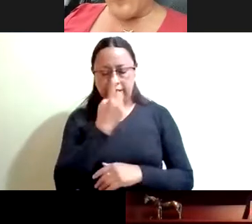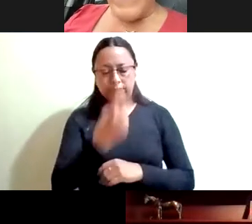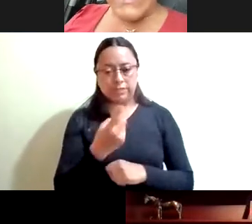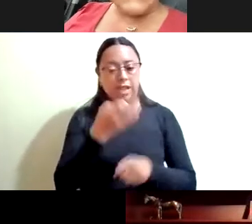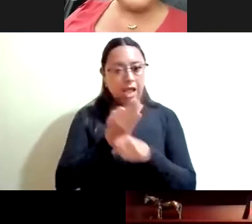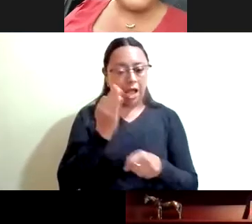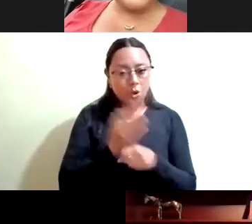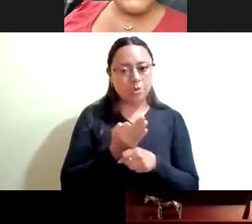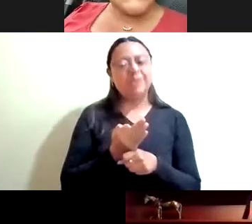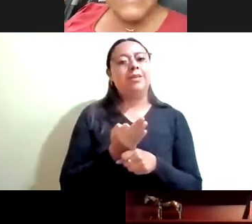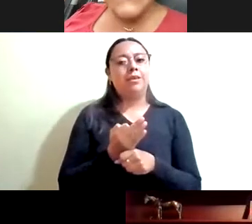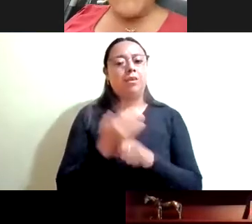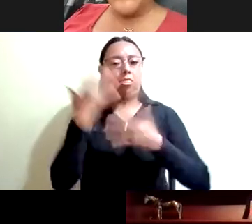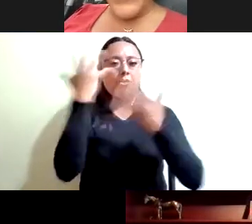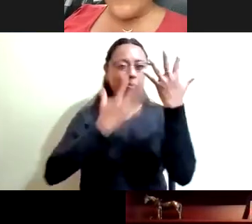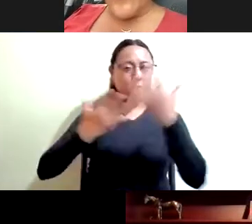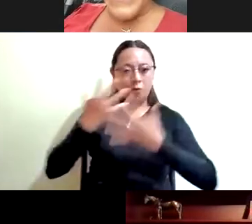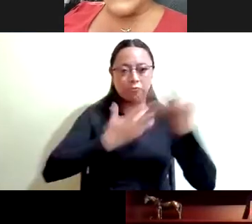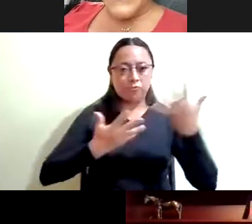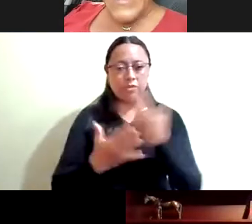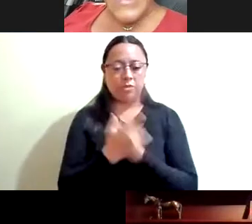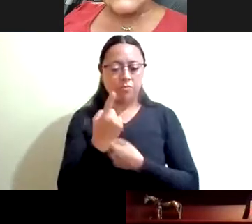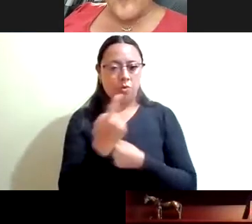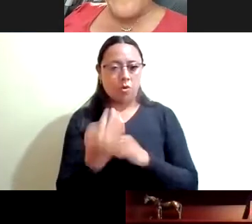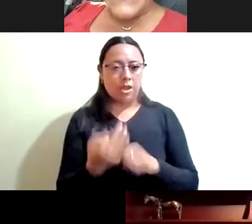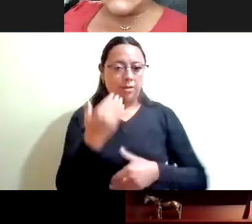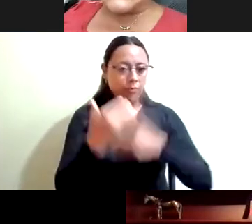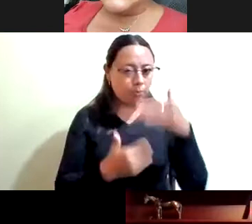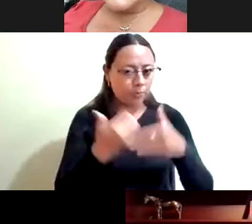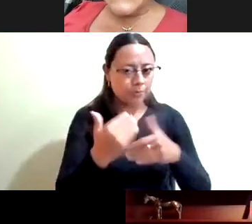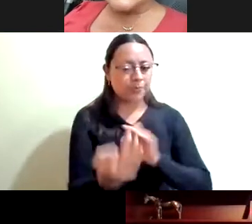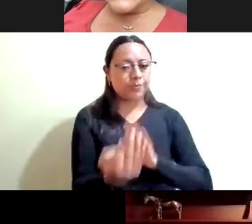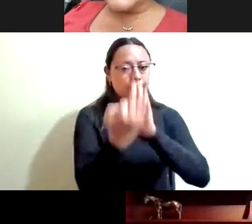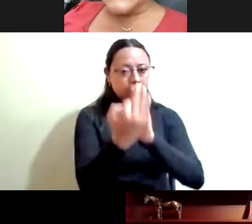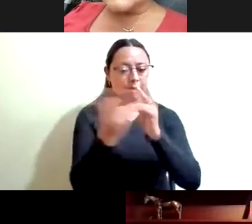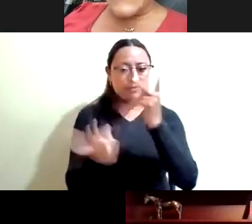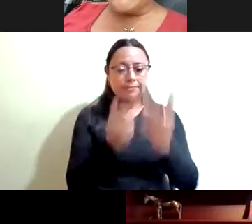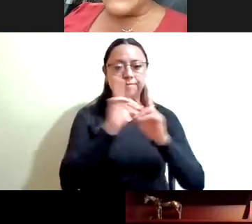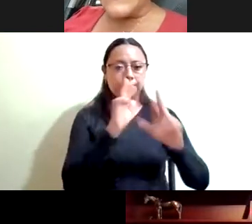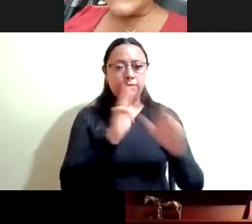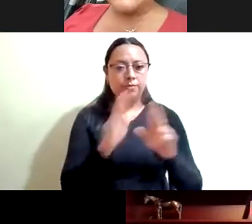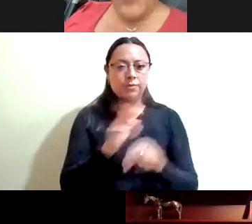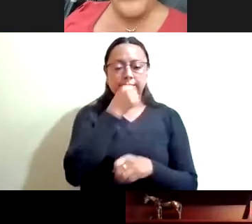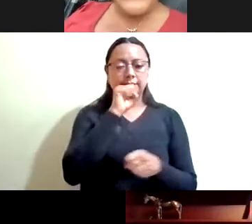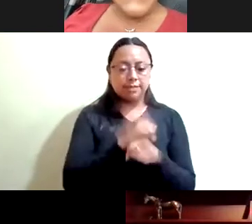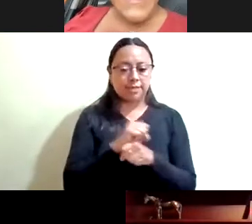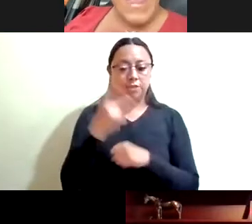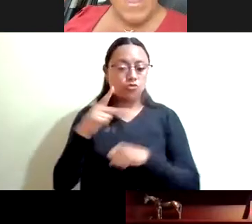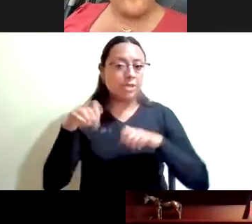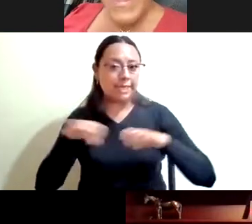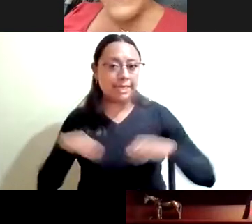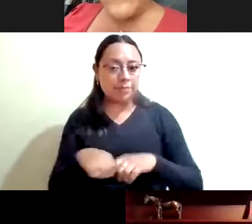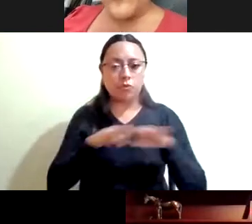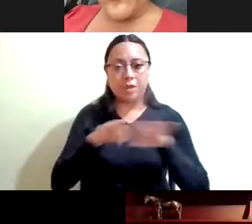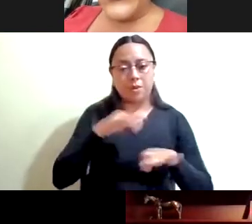de comparecencias que estamos por acordar. Las comparecencias de las secretarías de gabinete responden a